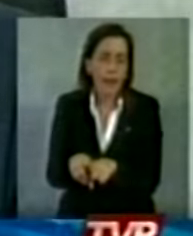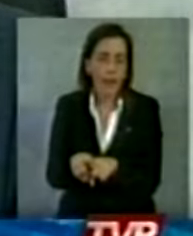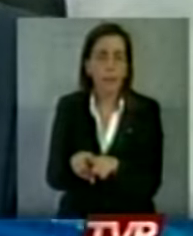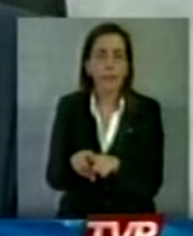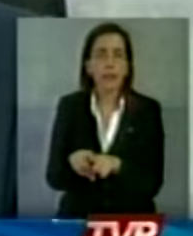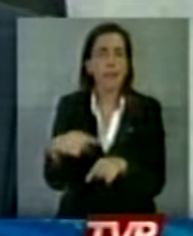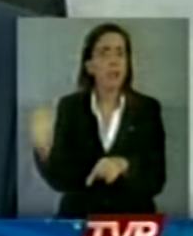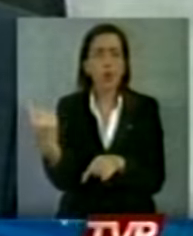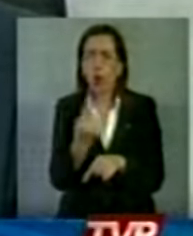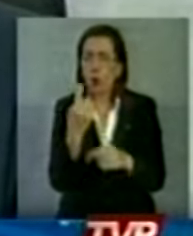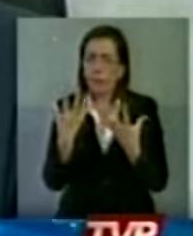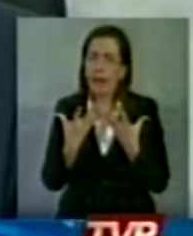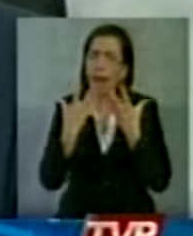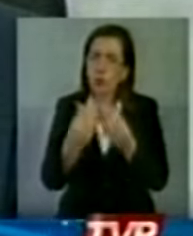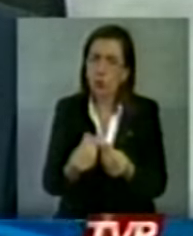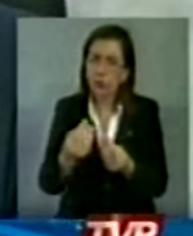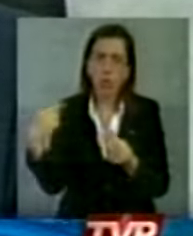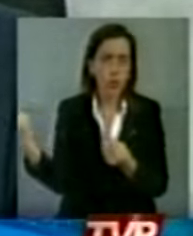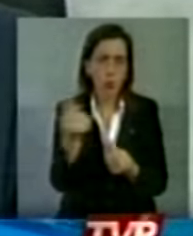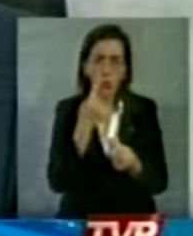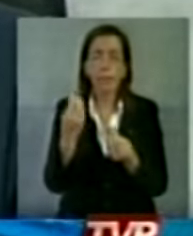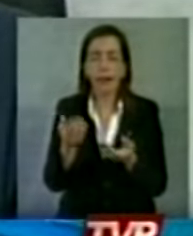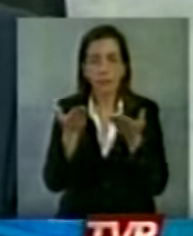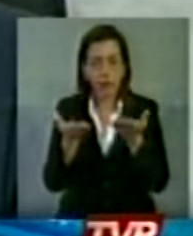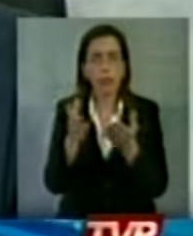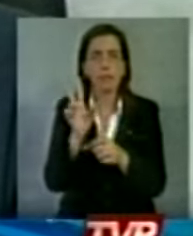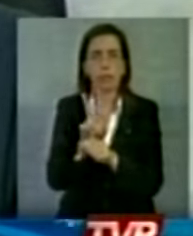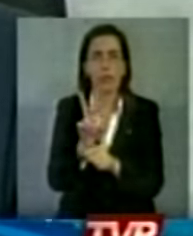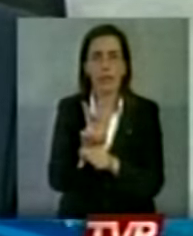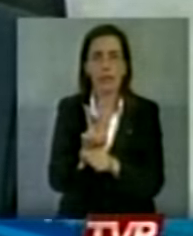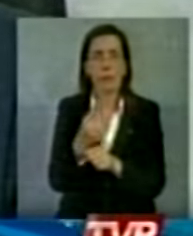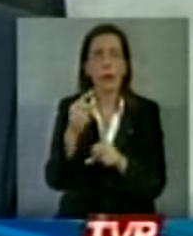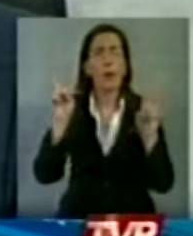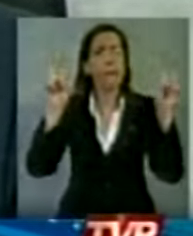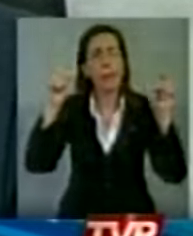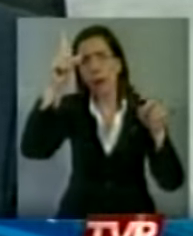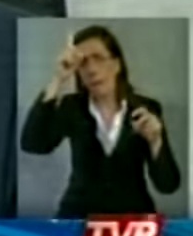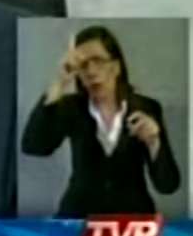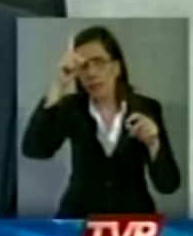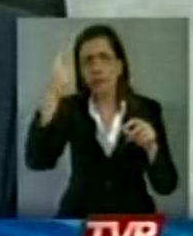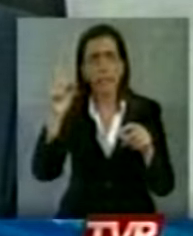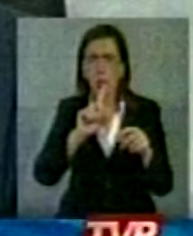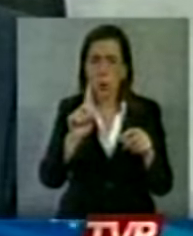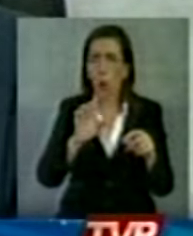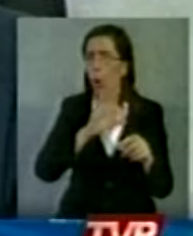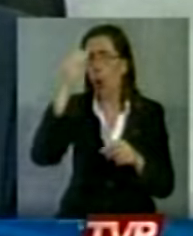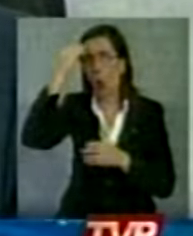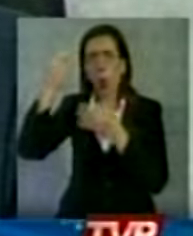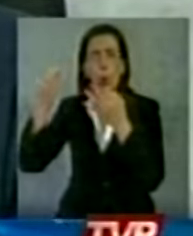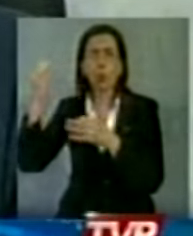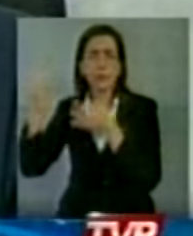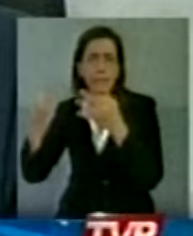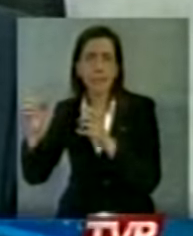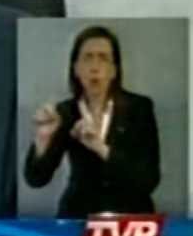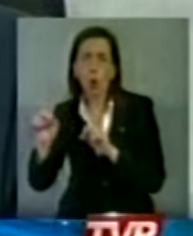en un abordaje integral y multidisciplinario, no solo en el ámbito policial, penitencial o judicial,